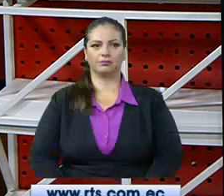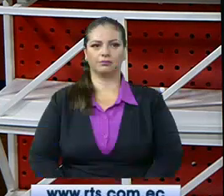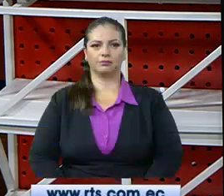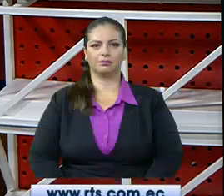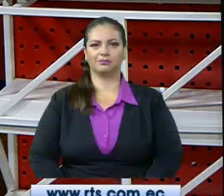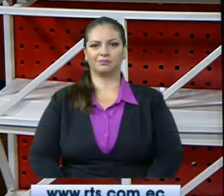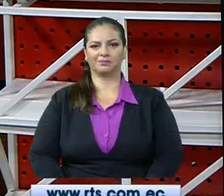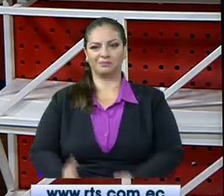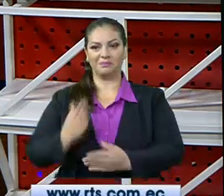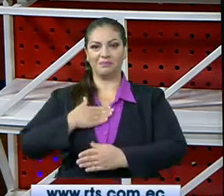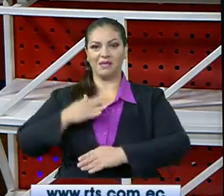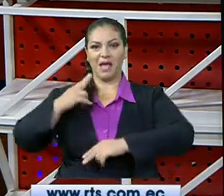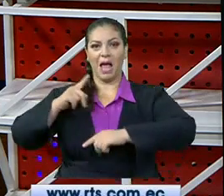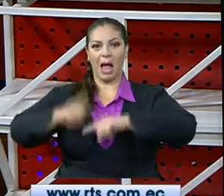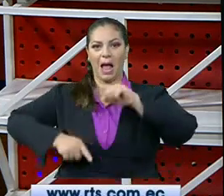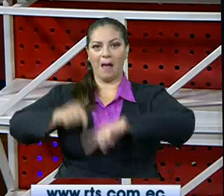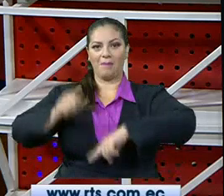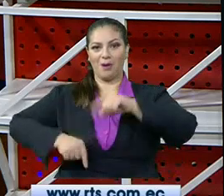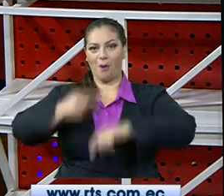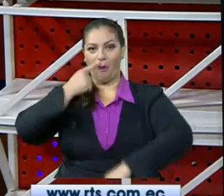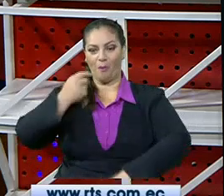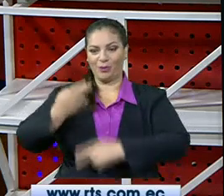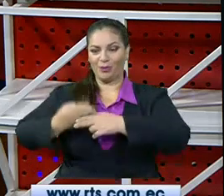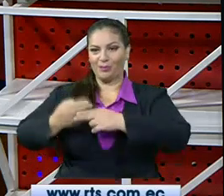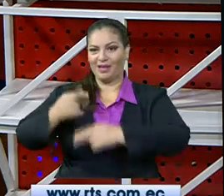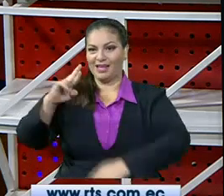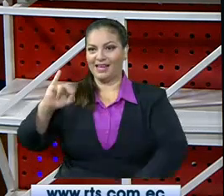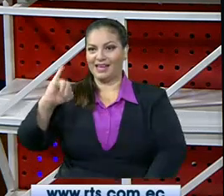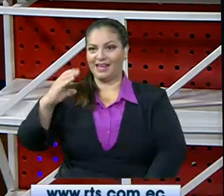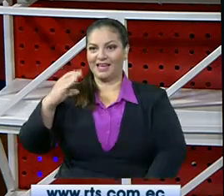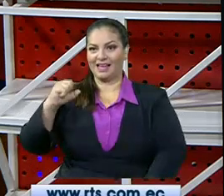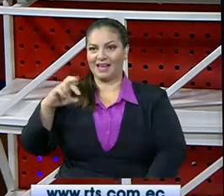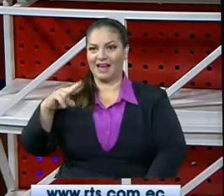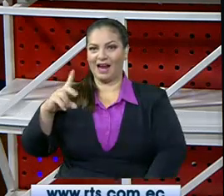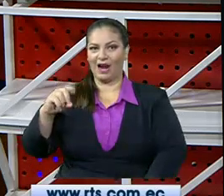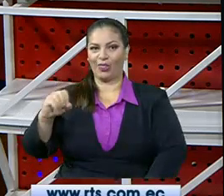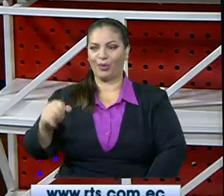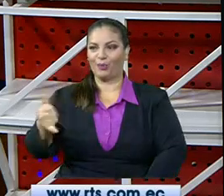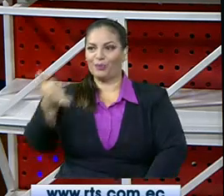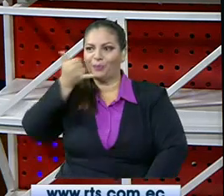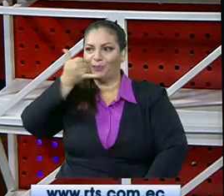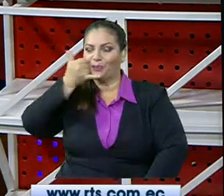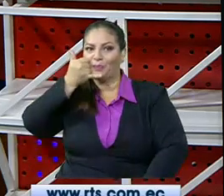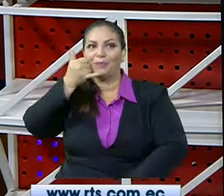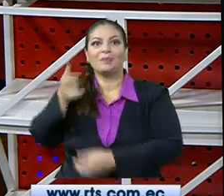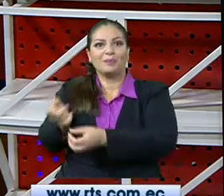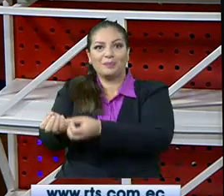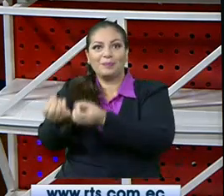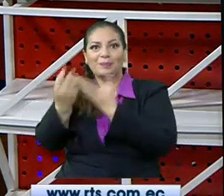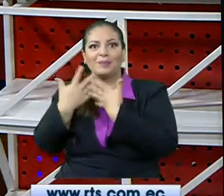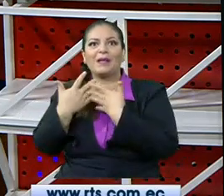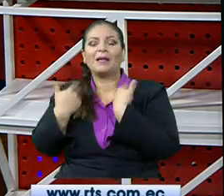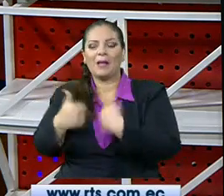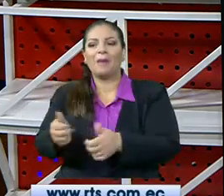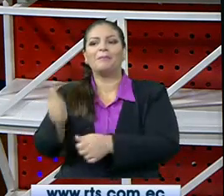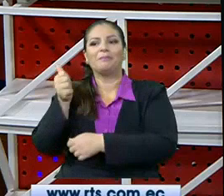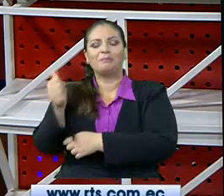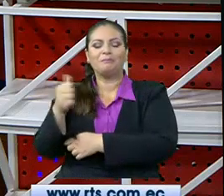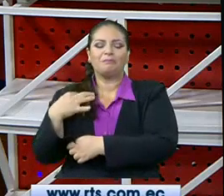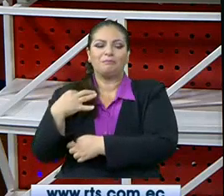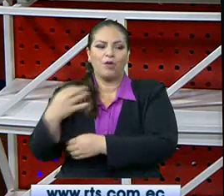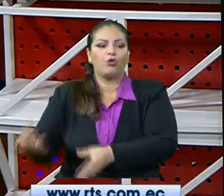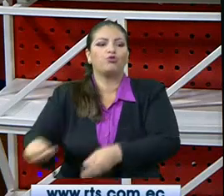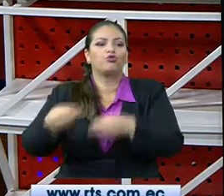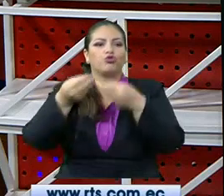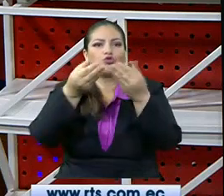siempre. Yo les decía, siempre espero respuesta de estas personas, porque ellos siempre están permanentemente cuando tenemos este tipo de problemas